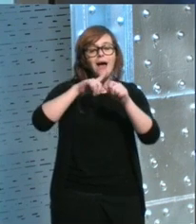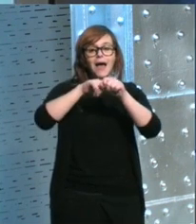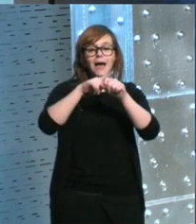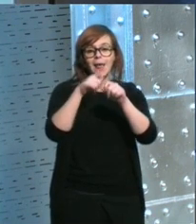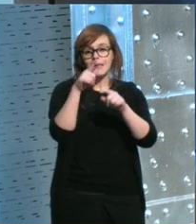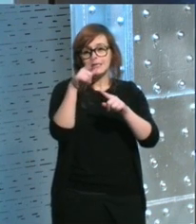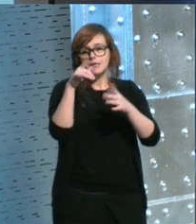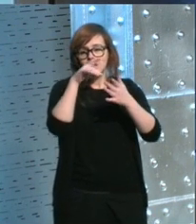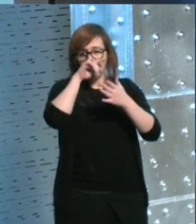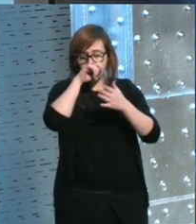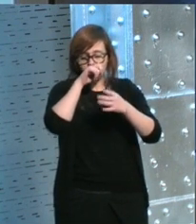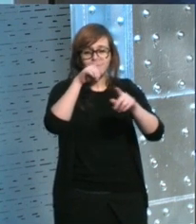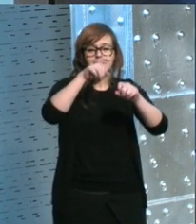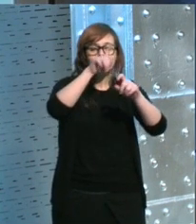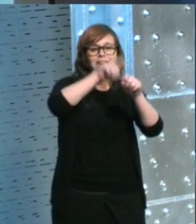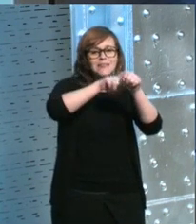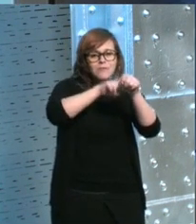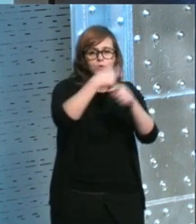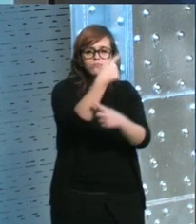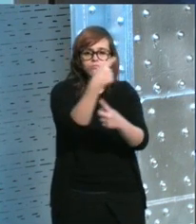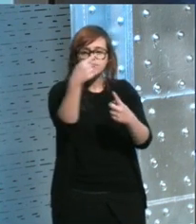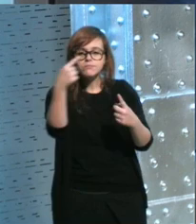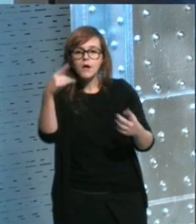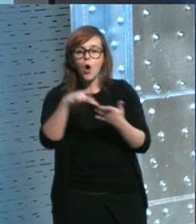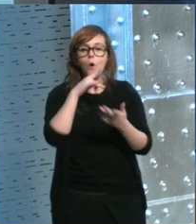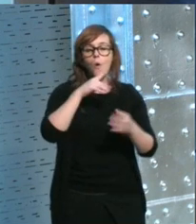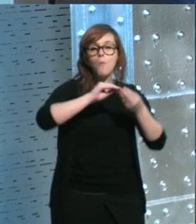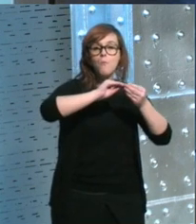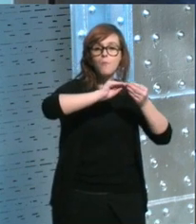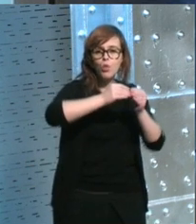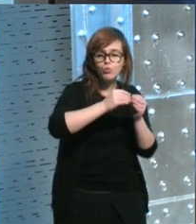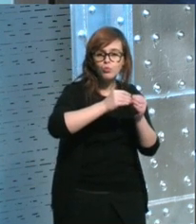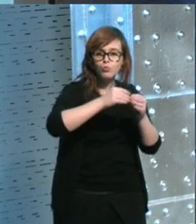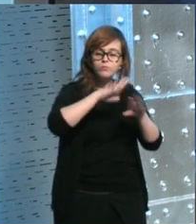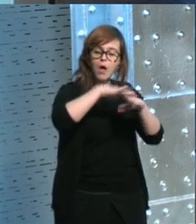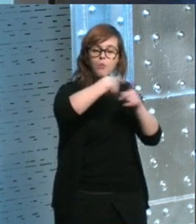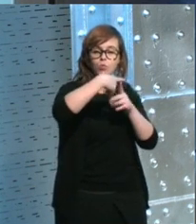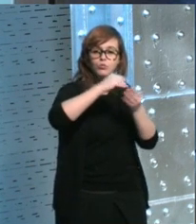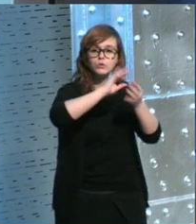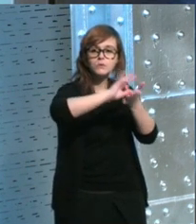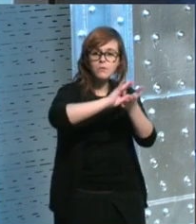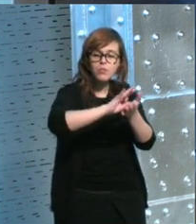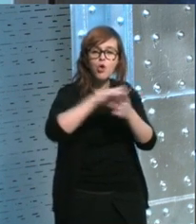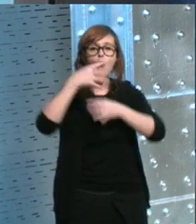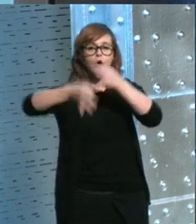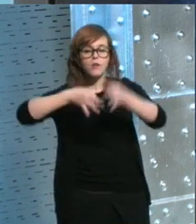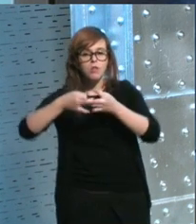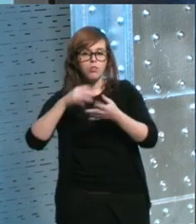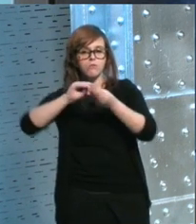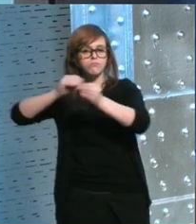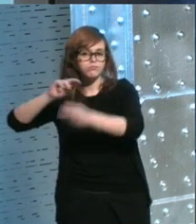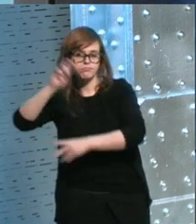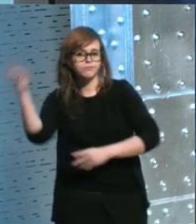están expuestos ahí: producto, servicio, proceso, comercialización, organización. Con lo cual,